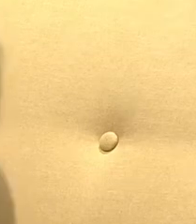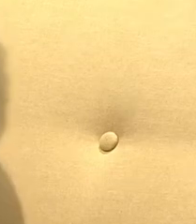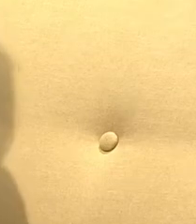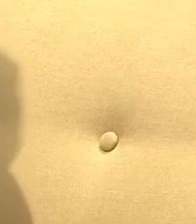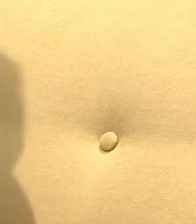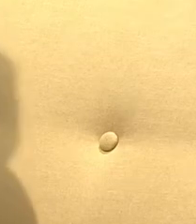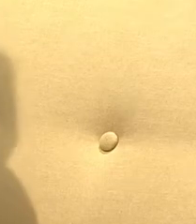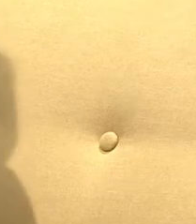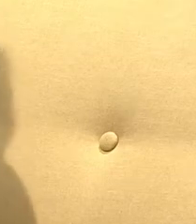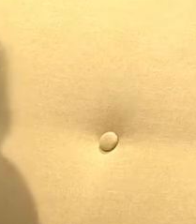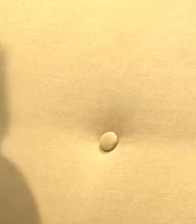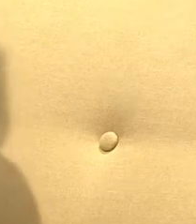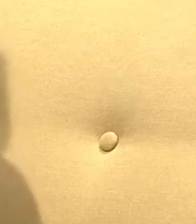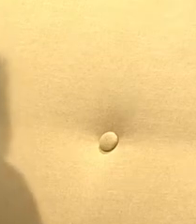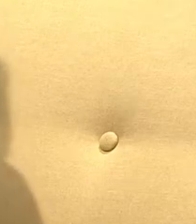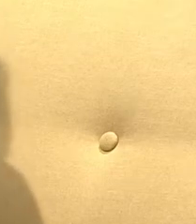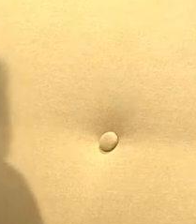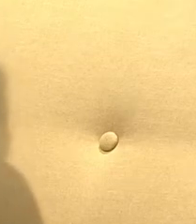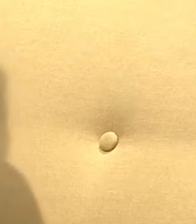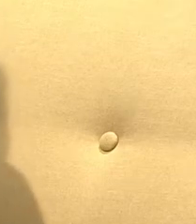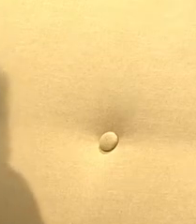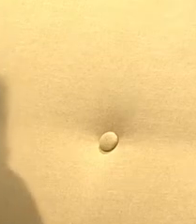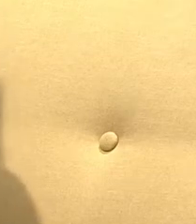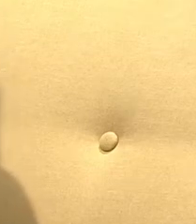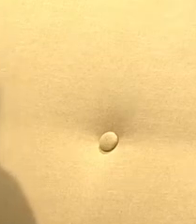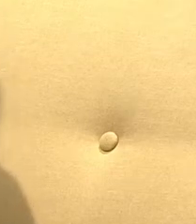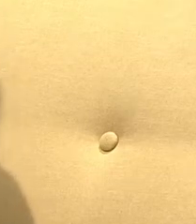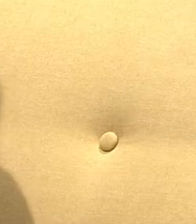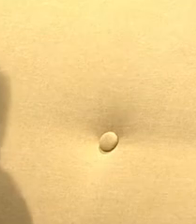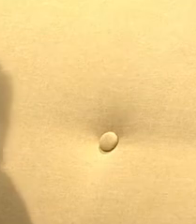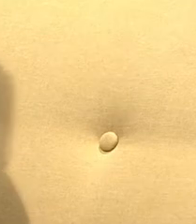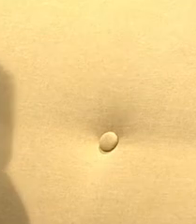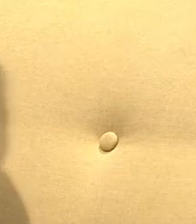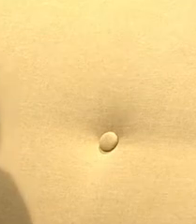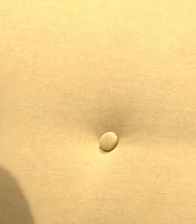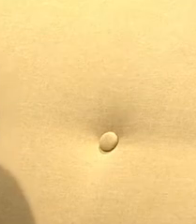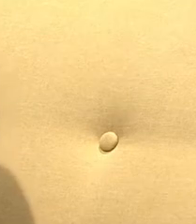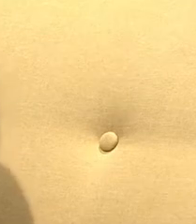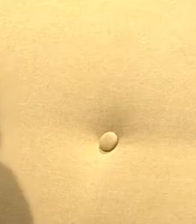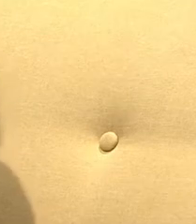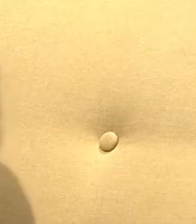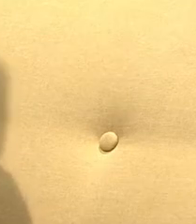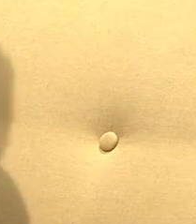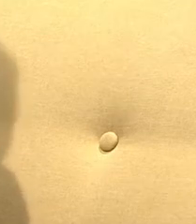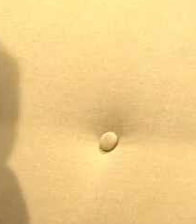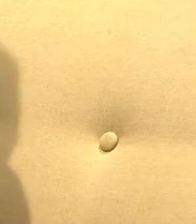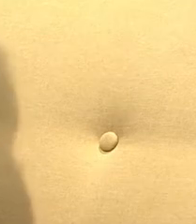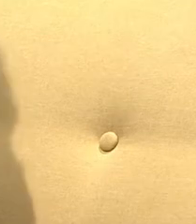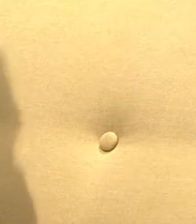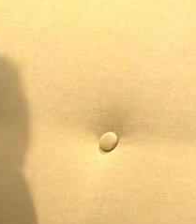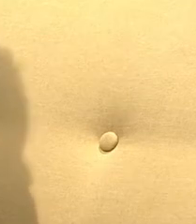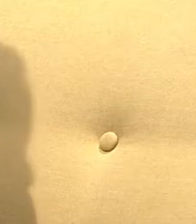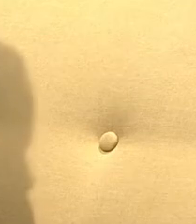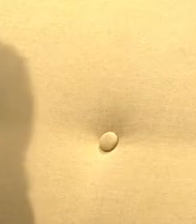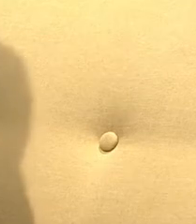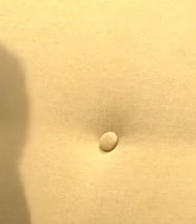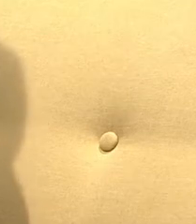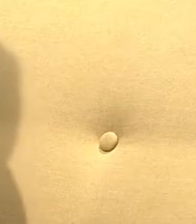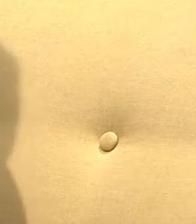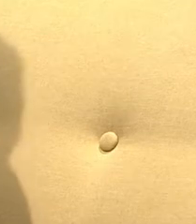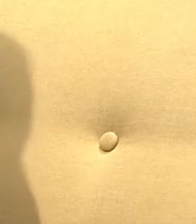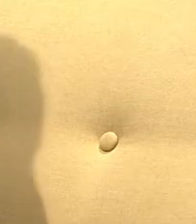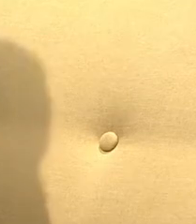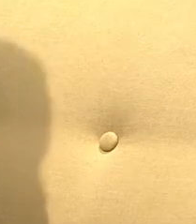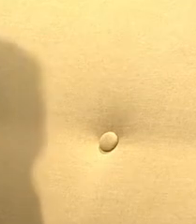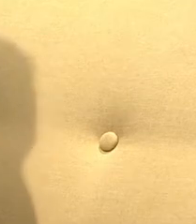proceso demasiado agotador. Entonces creo que primero hay que convencerse y hacer lo que funcione, ¿verdad?